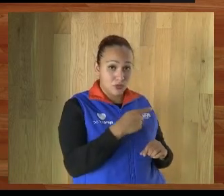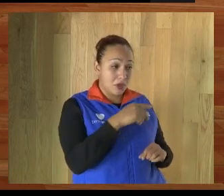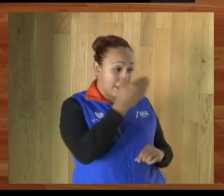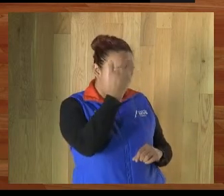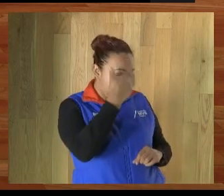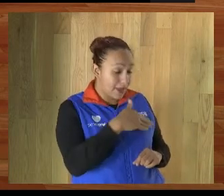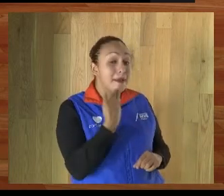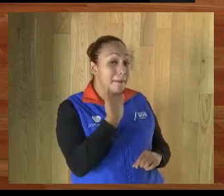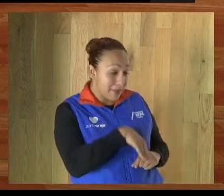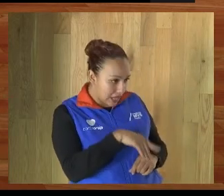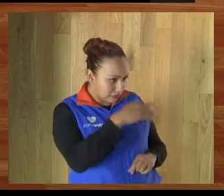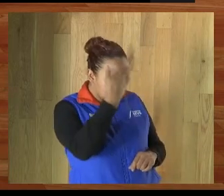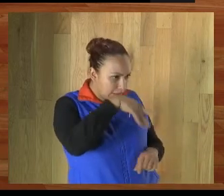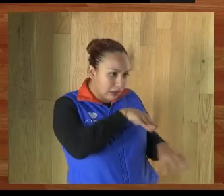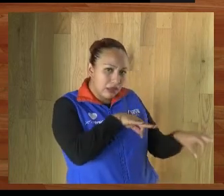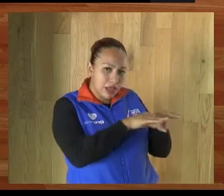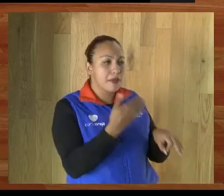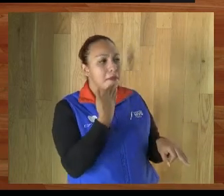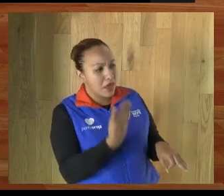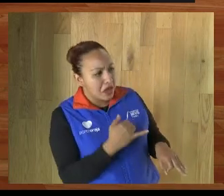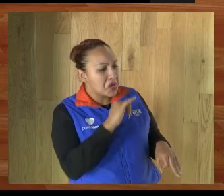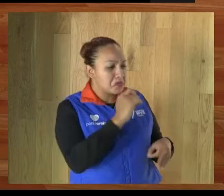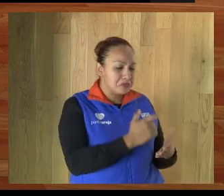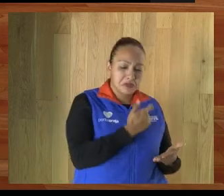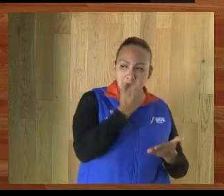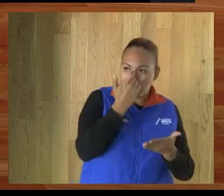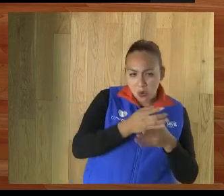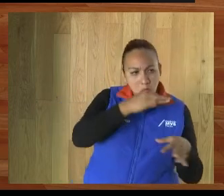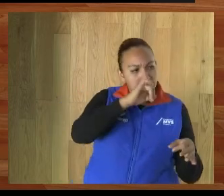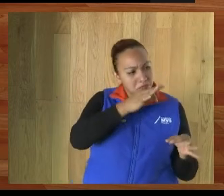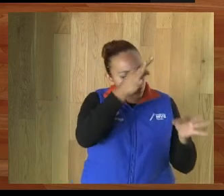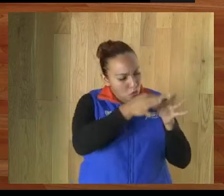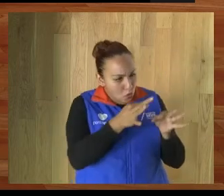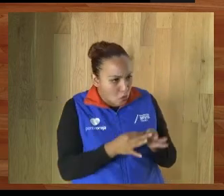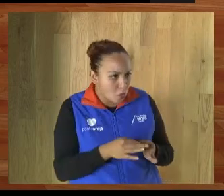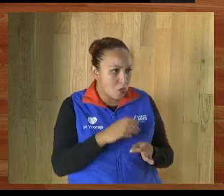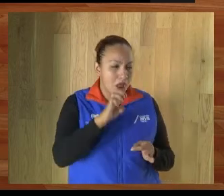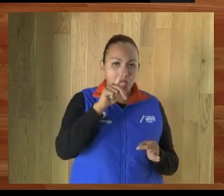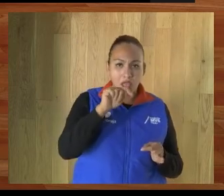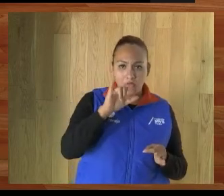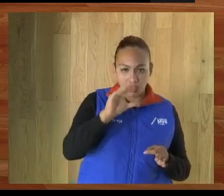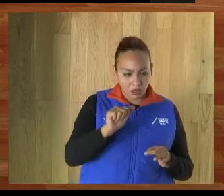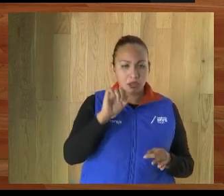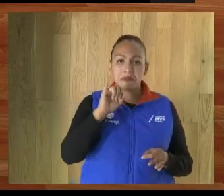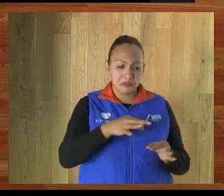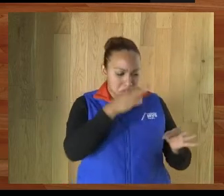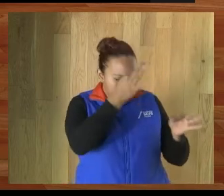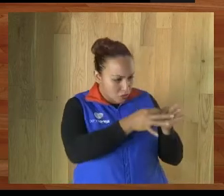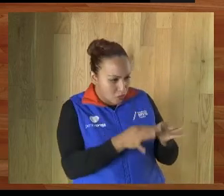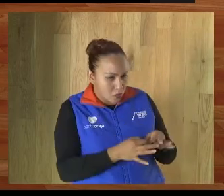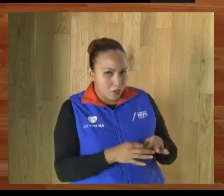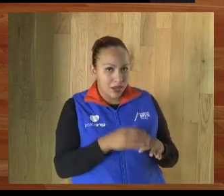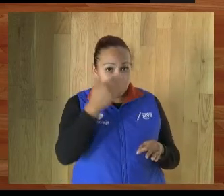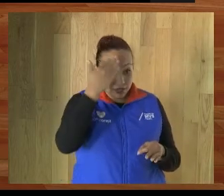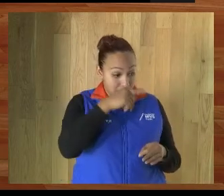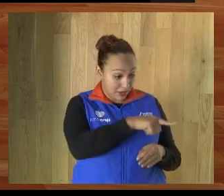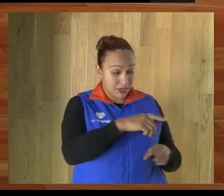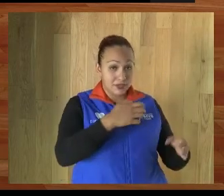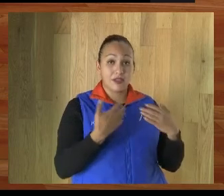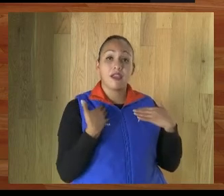organizaciones precisamente por la intangibilidad, por la falta de medición sobre este tema, del entendimiento en los temas,